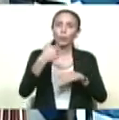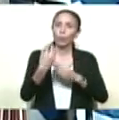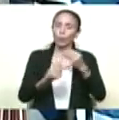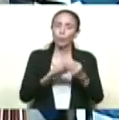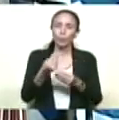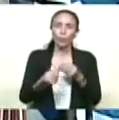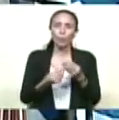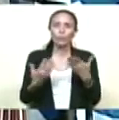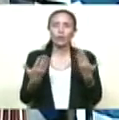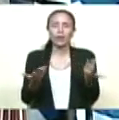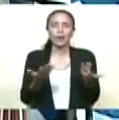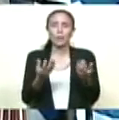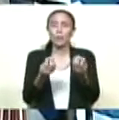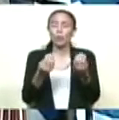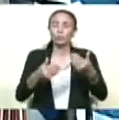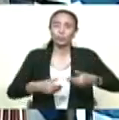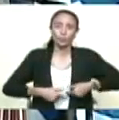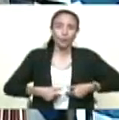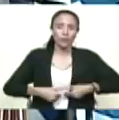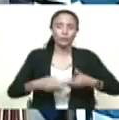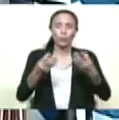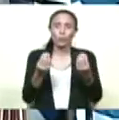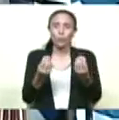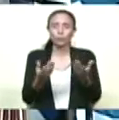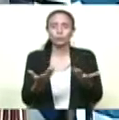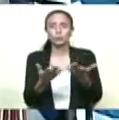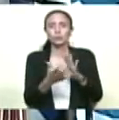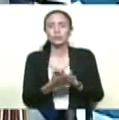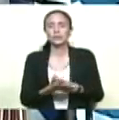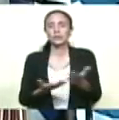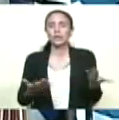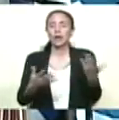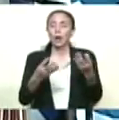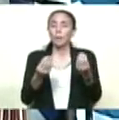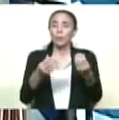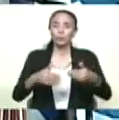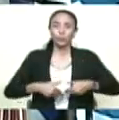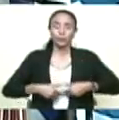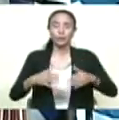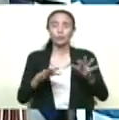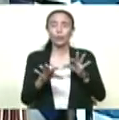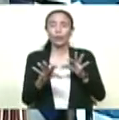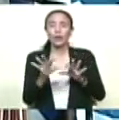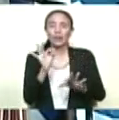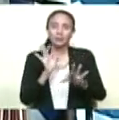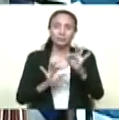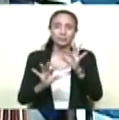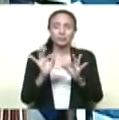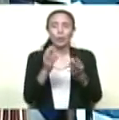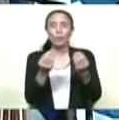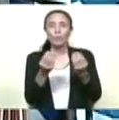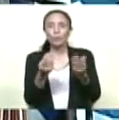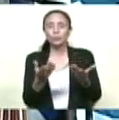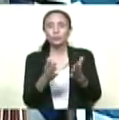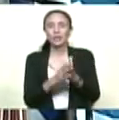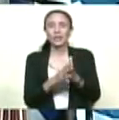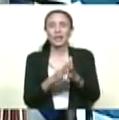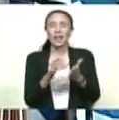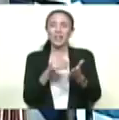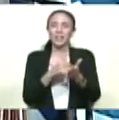mucha debo decir con mucha hidalguía con mucha mística de nuestros funcionarios con mucha